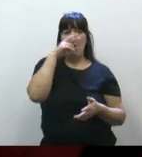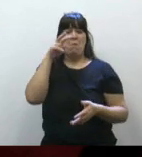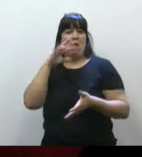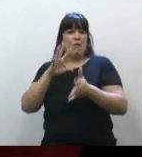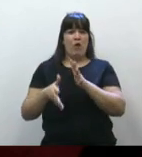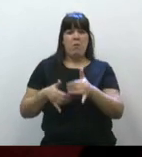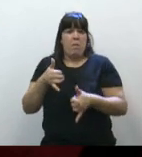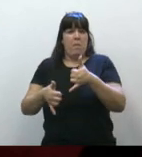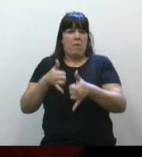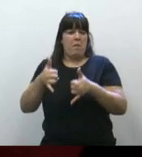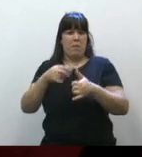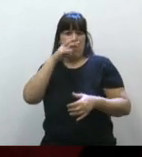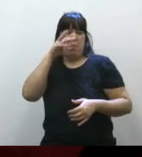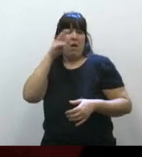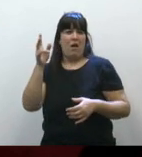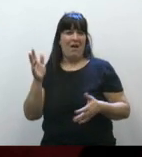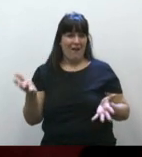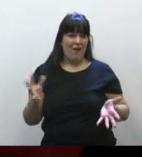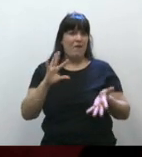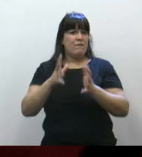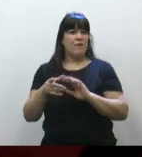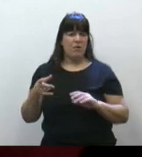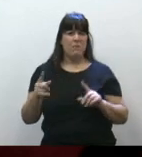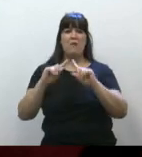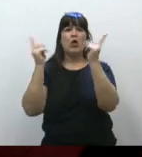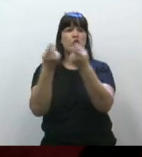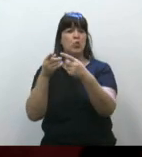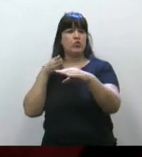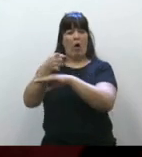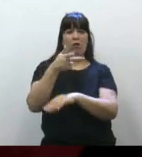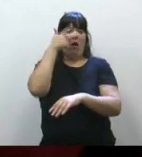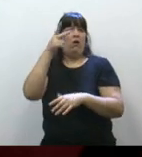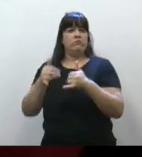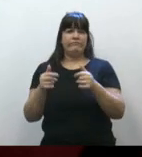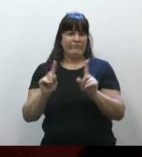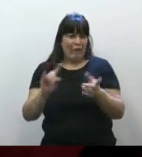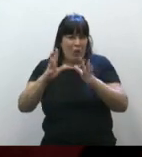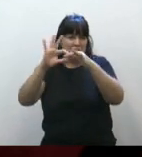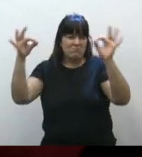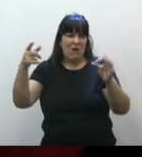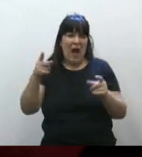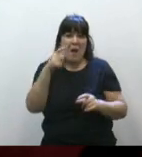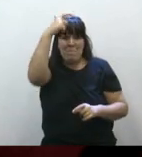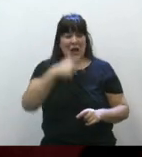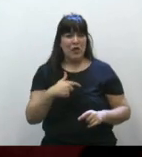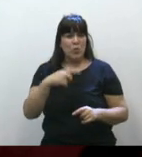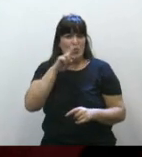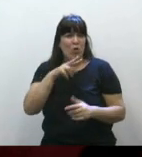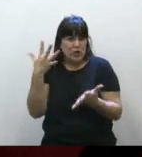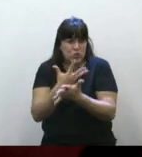taconeando el consultor y una frase de una sabiduría y de una profundidad extraordinaria está sufriendo esa mujer